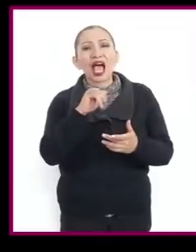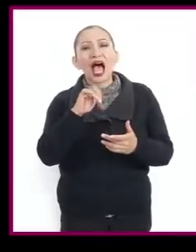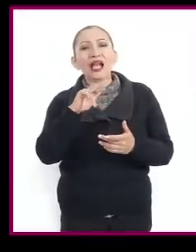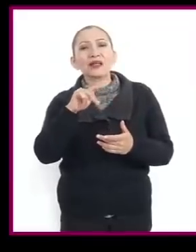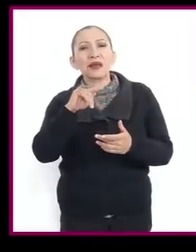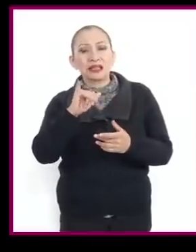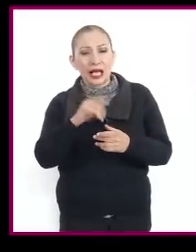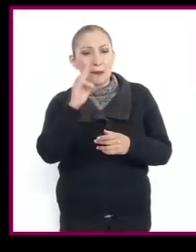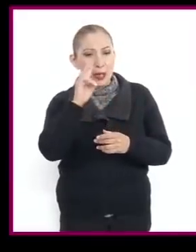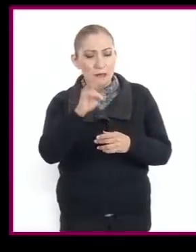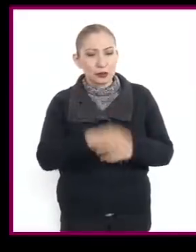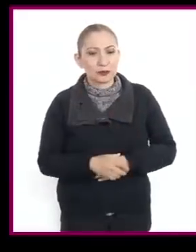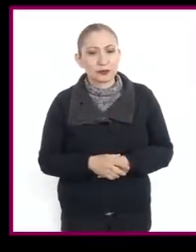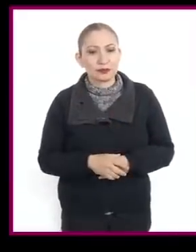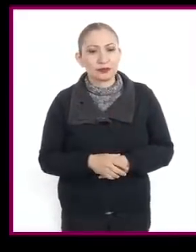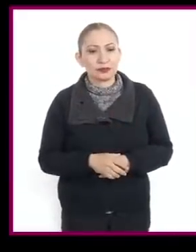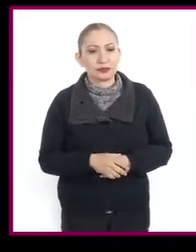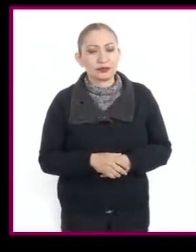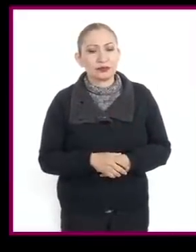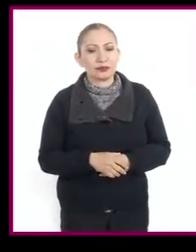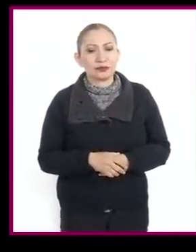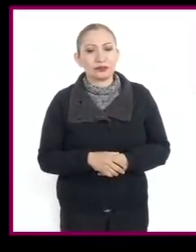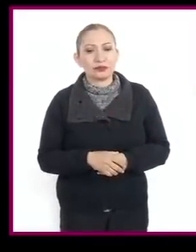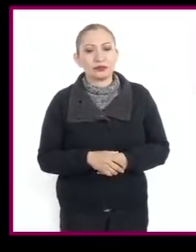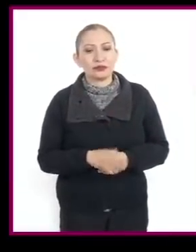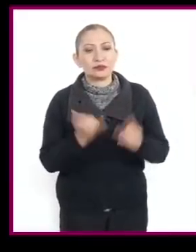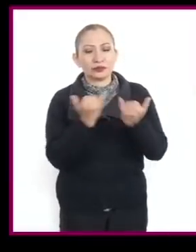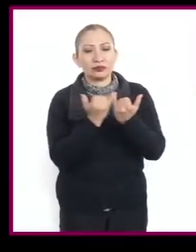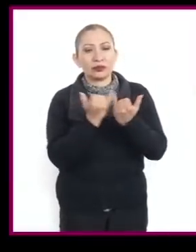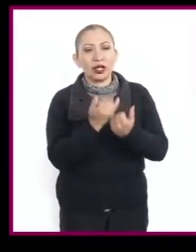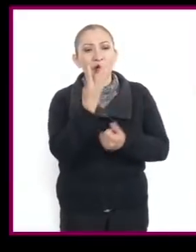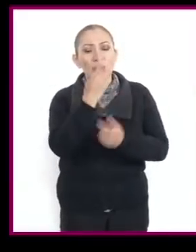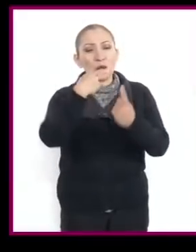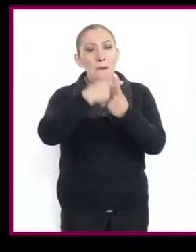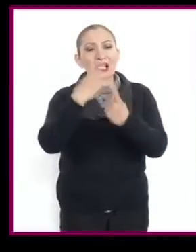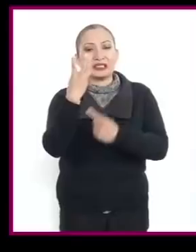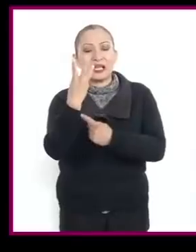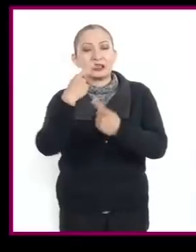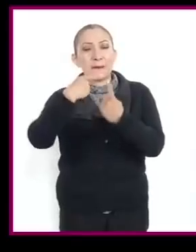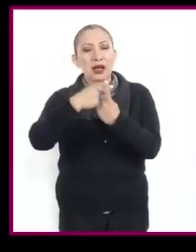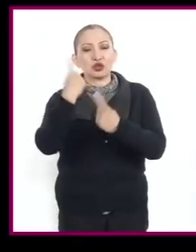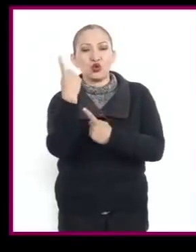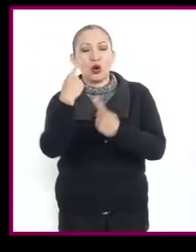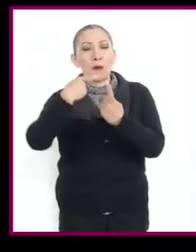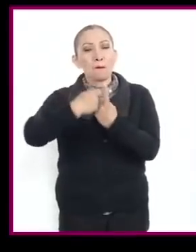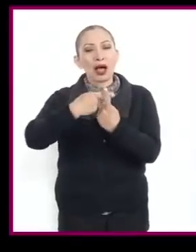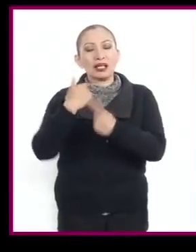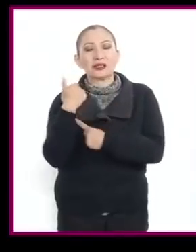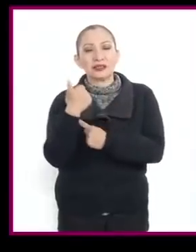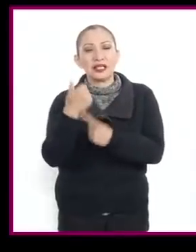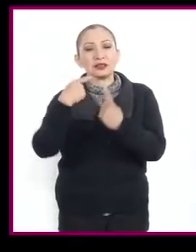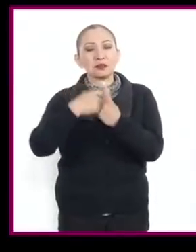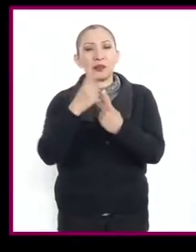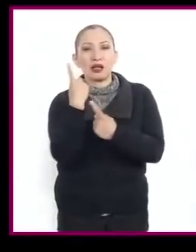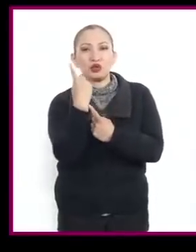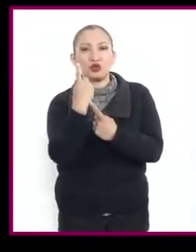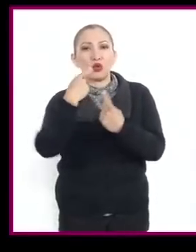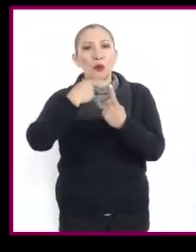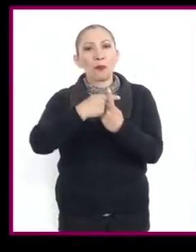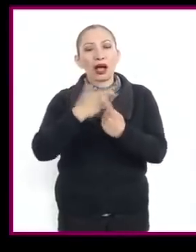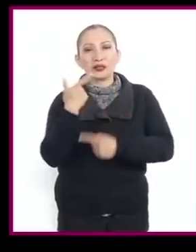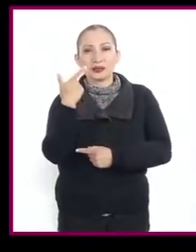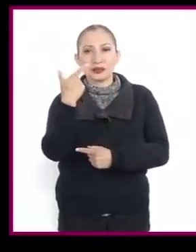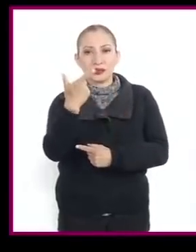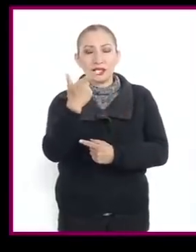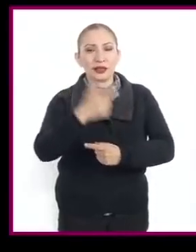datos? Calculémosla. Esta va a ser igual a 4 más 3 más 1 más 6